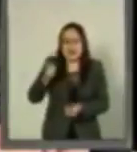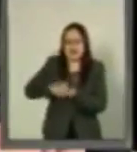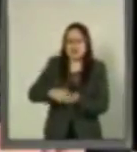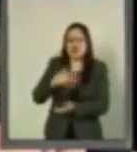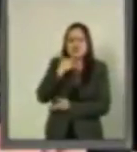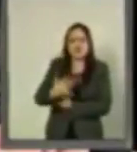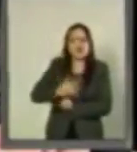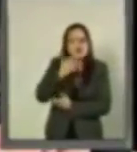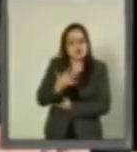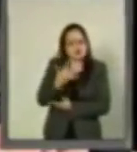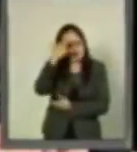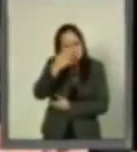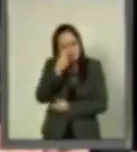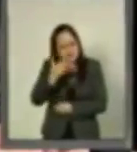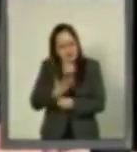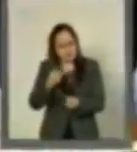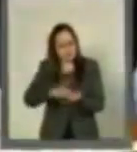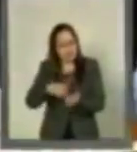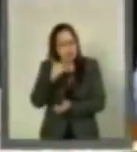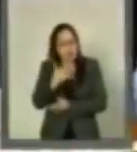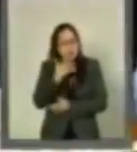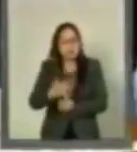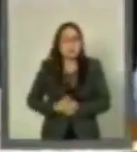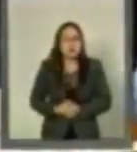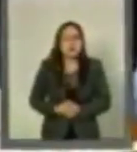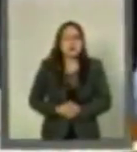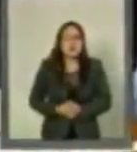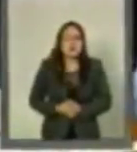señor secretario. Eso,